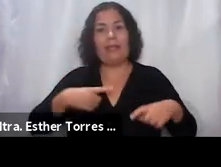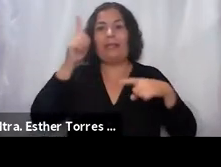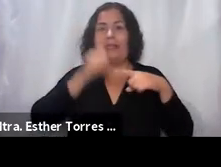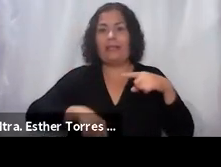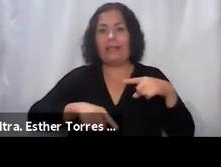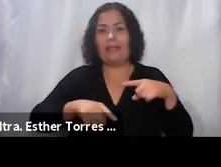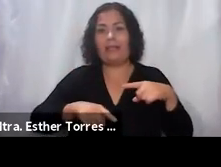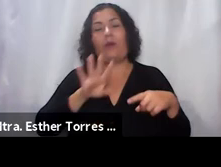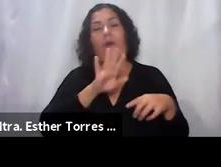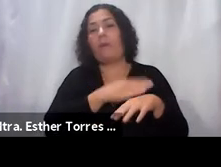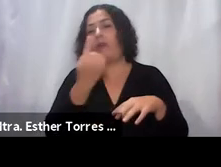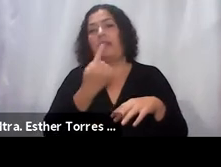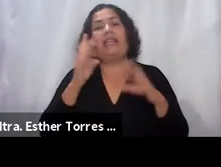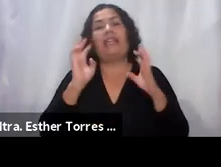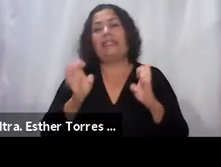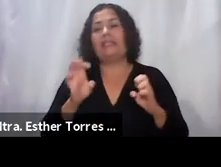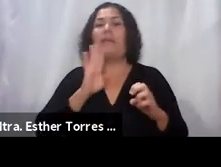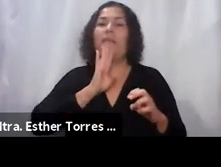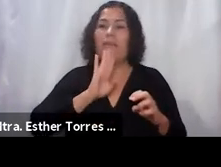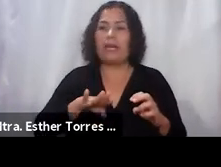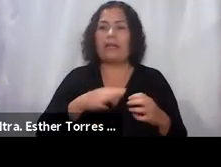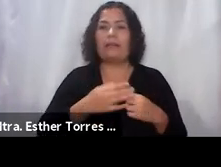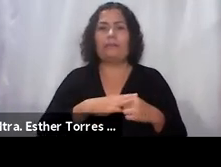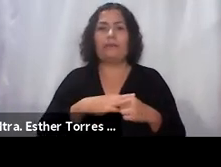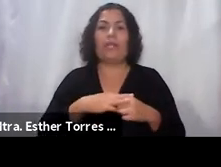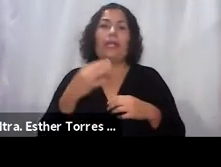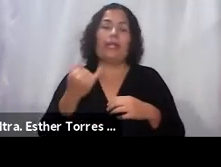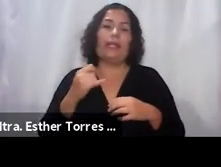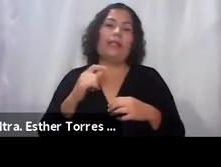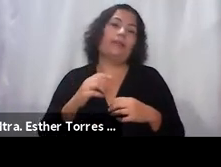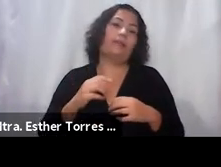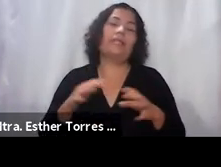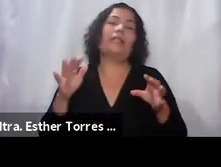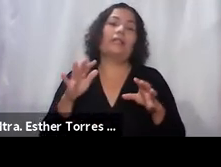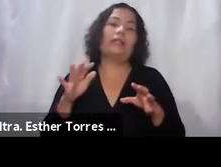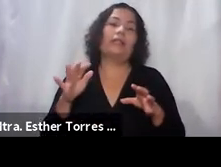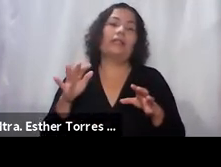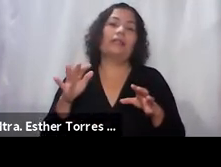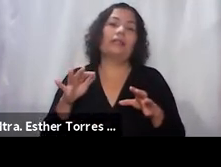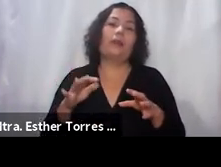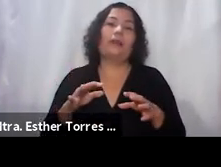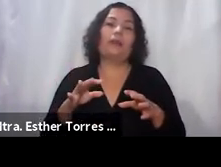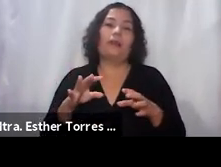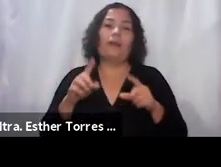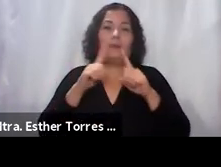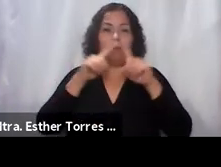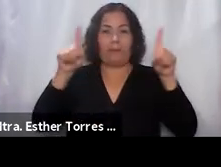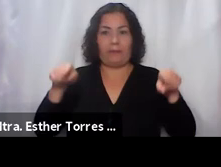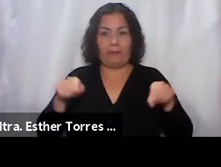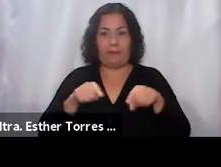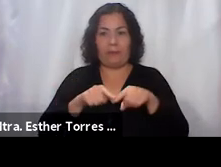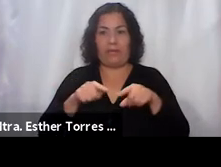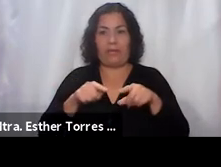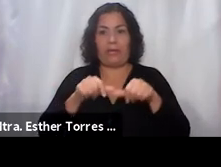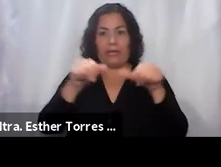estado. Y lo que hicieron fue delimitar su zona. Dijeron, bueno, pues primero esta